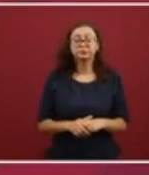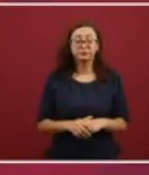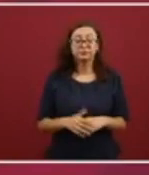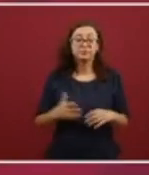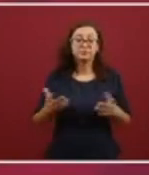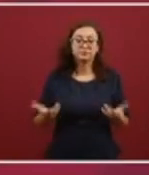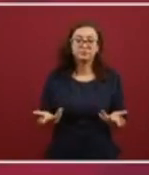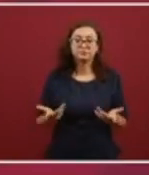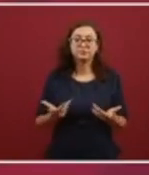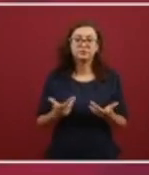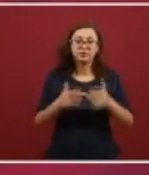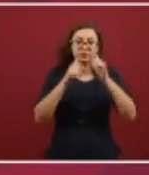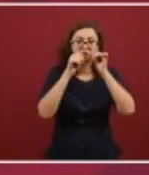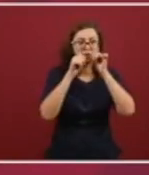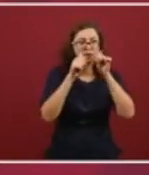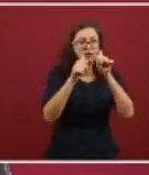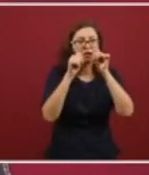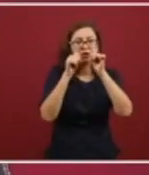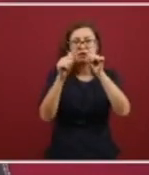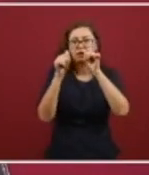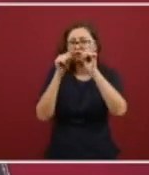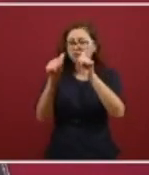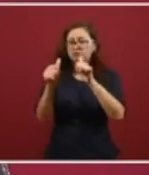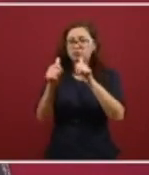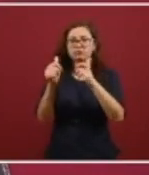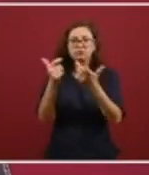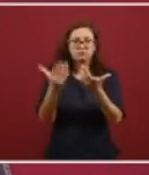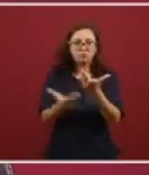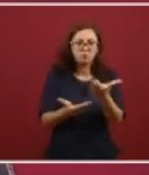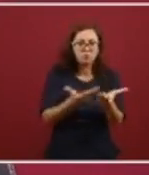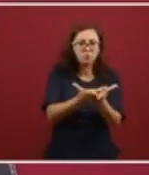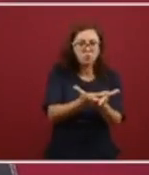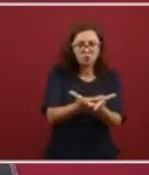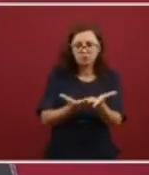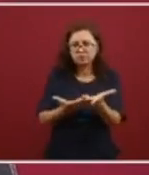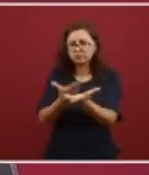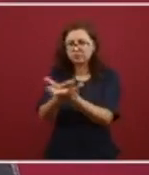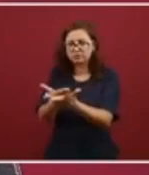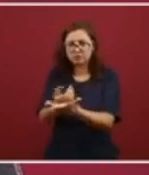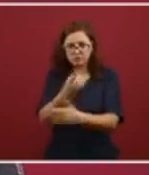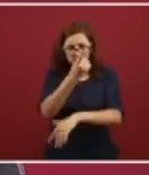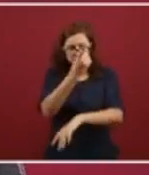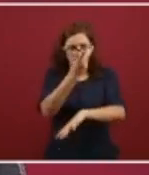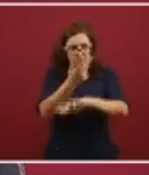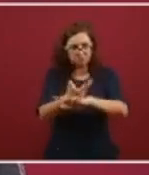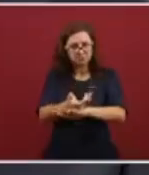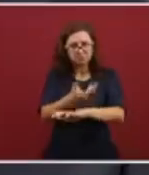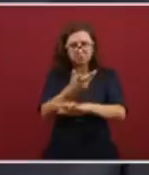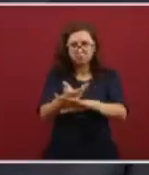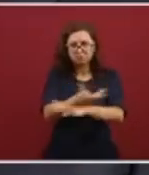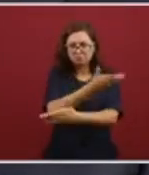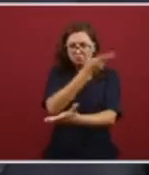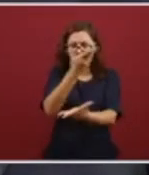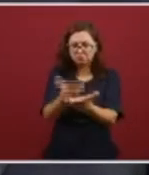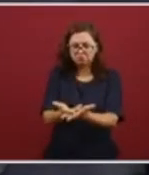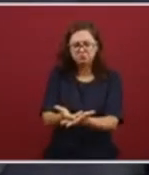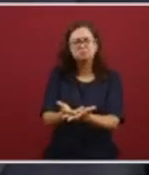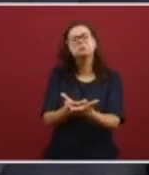y vamos a escuchar también las propuestas que se puedan